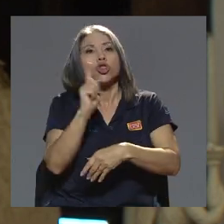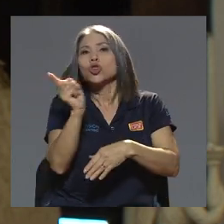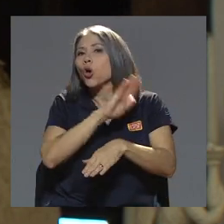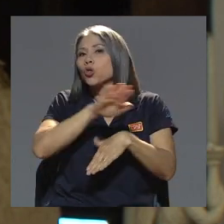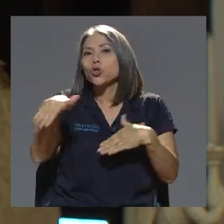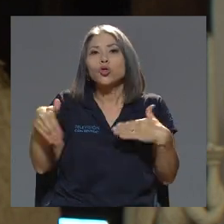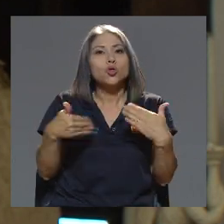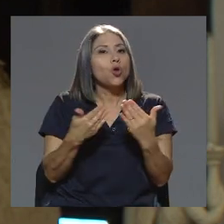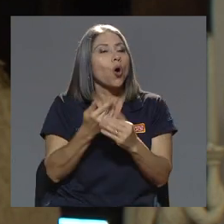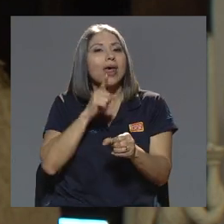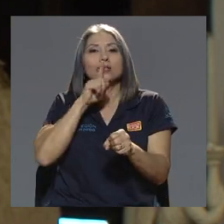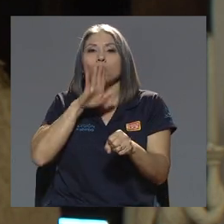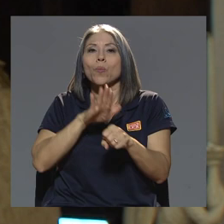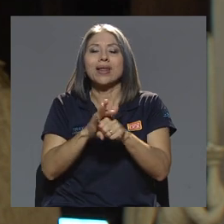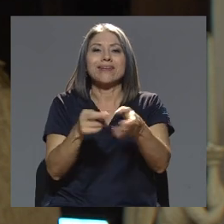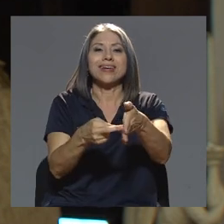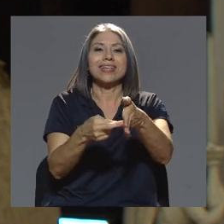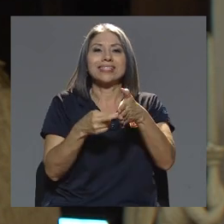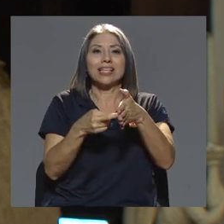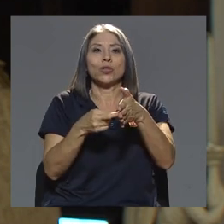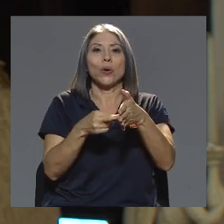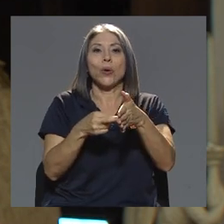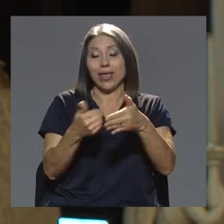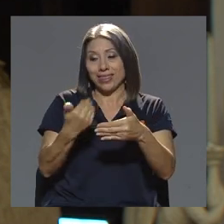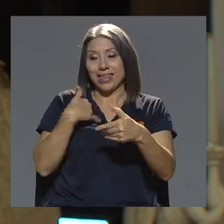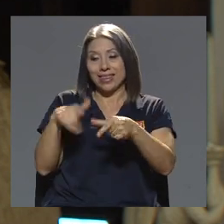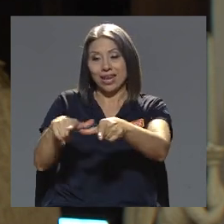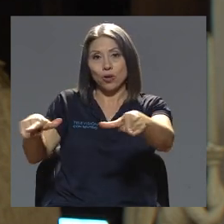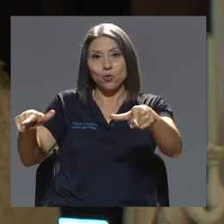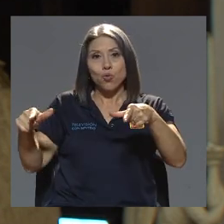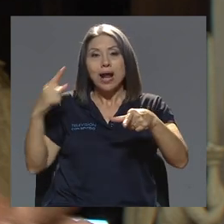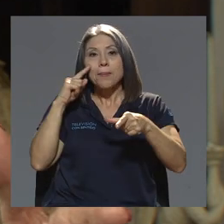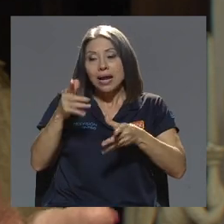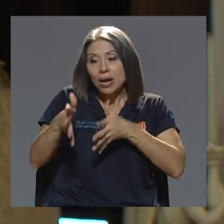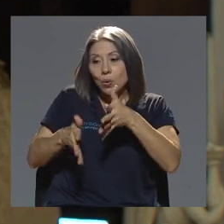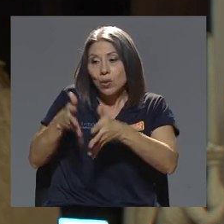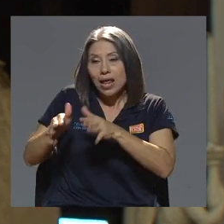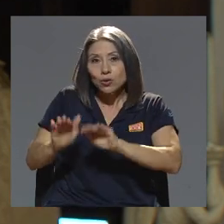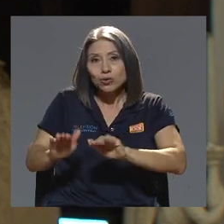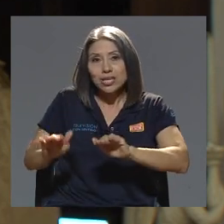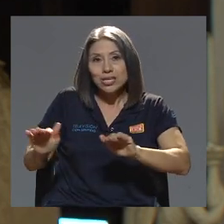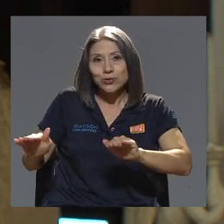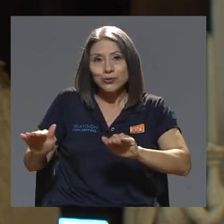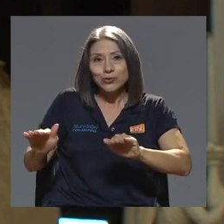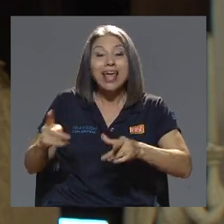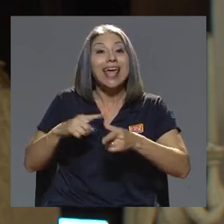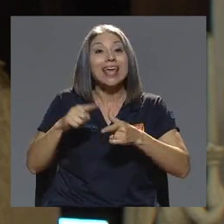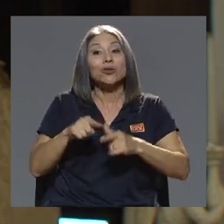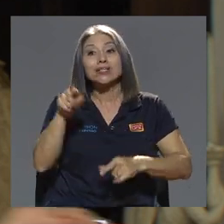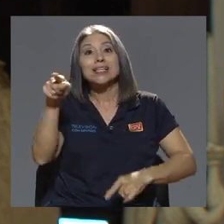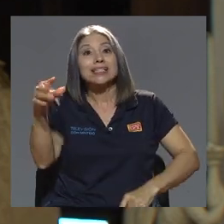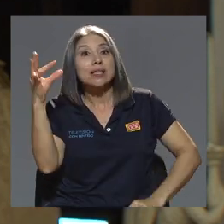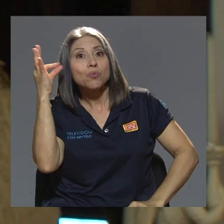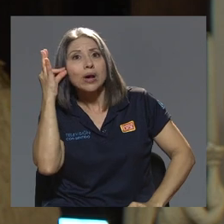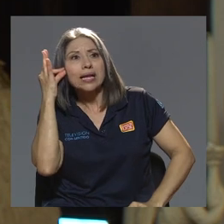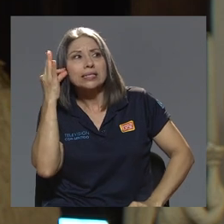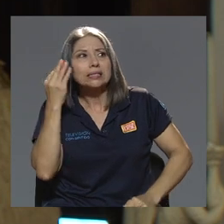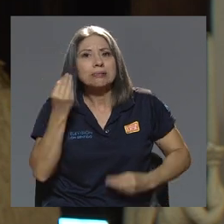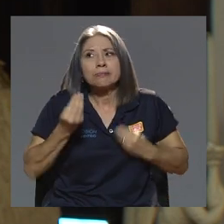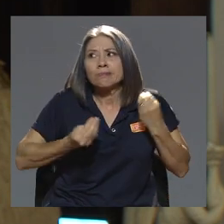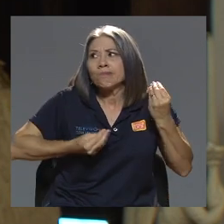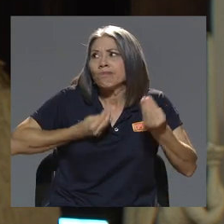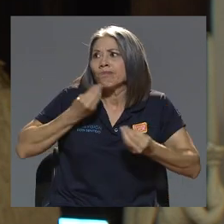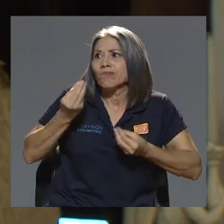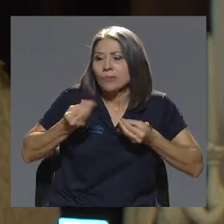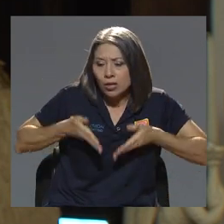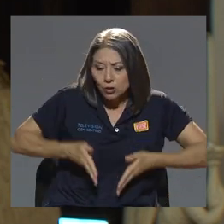para los niños. Entonces esas mujeres tenían que ver cómo se la jugaban para dejar a los chiquitos, ir a trabajar,